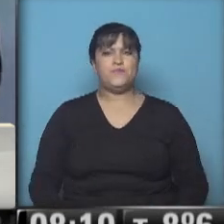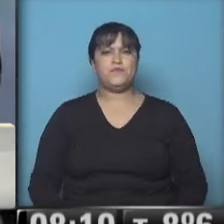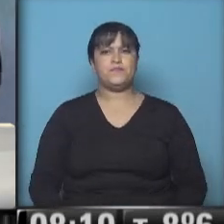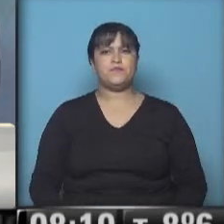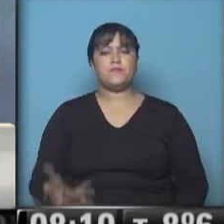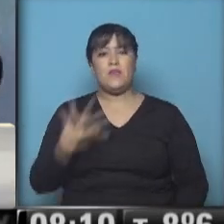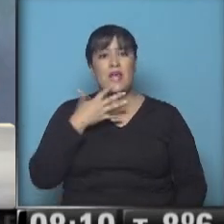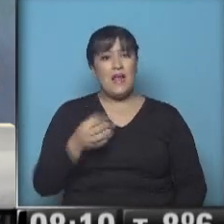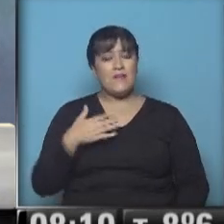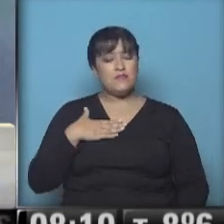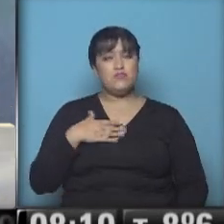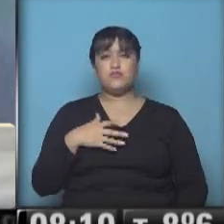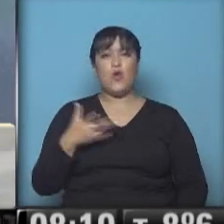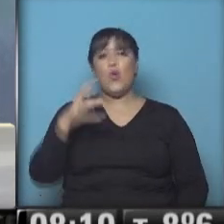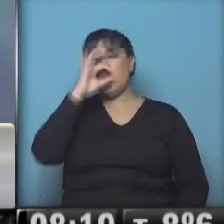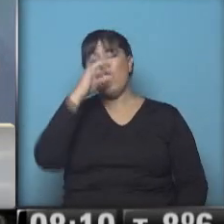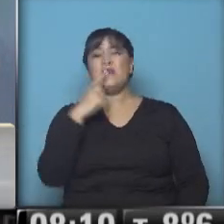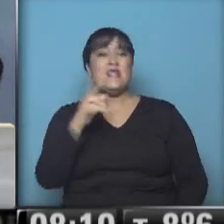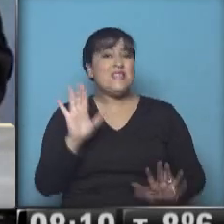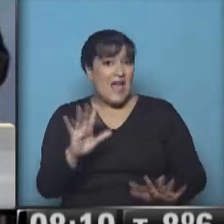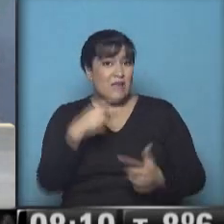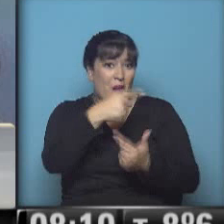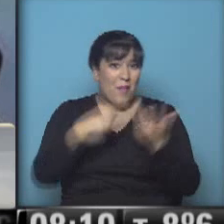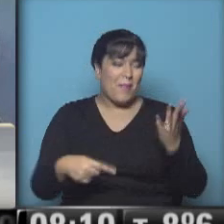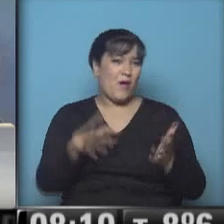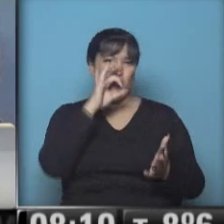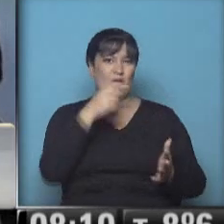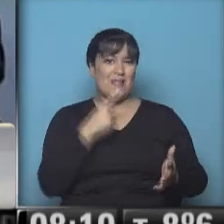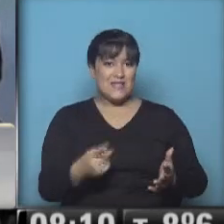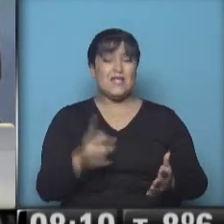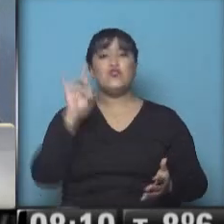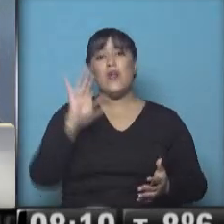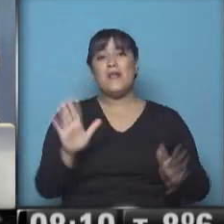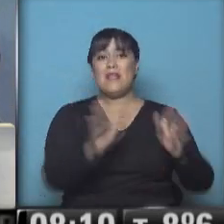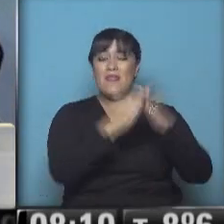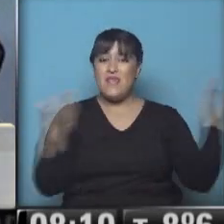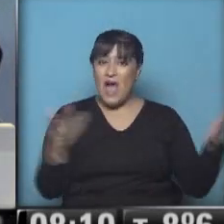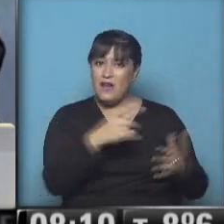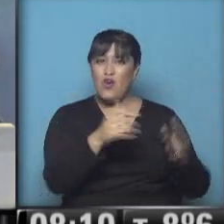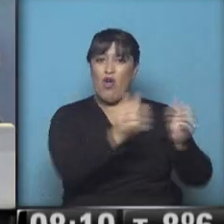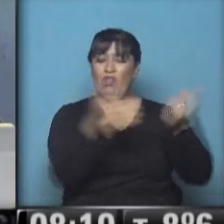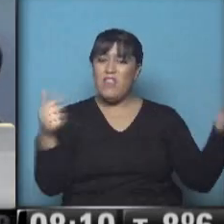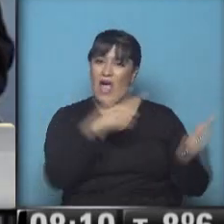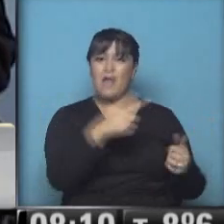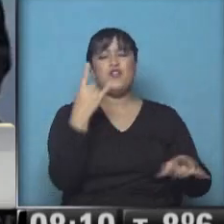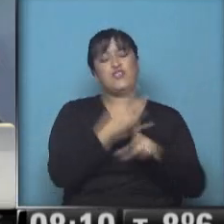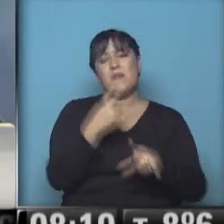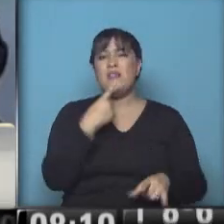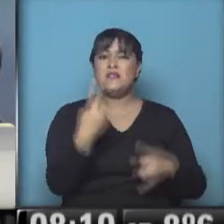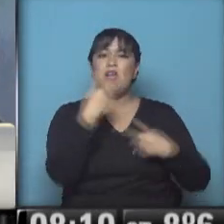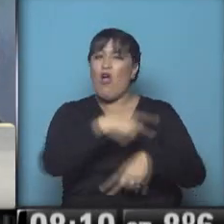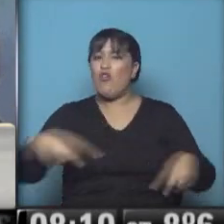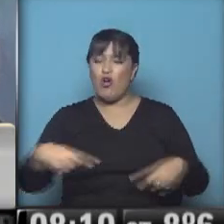nunca eso se destaca simplemente tratan de destacar ciertos hechos